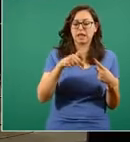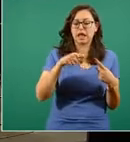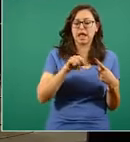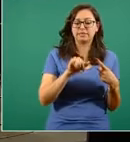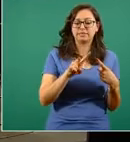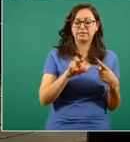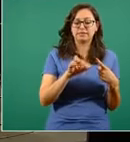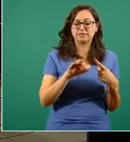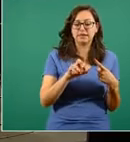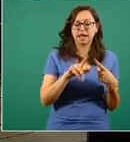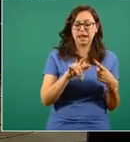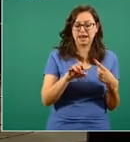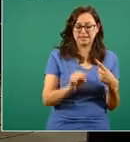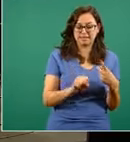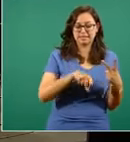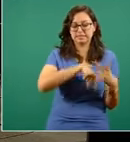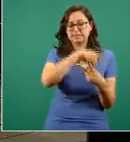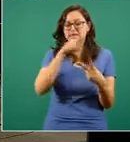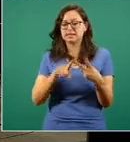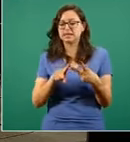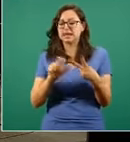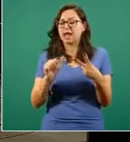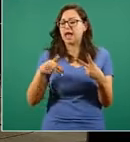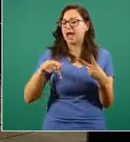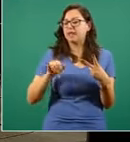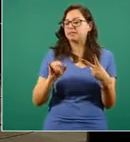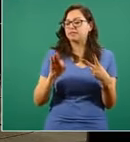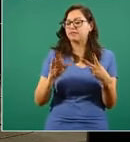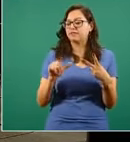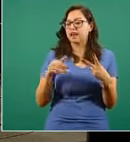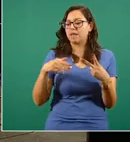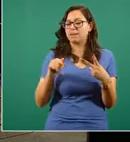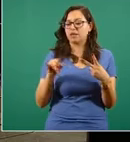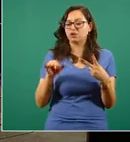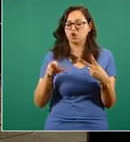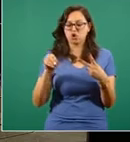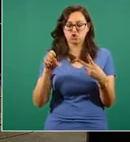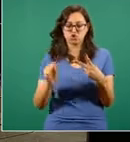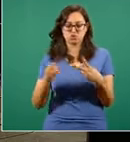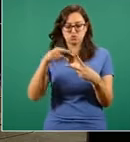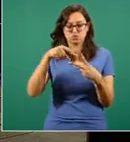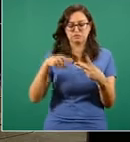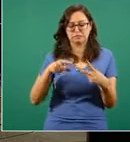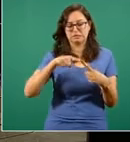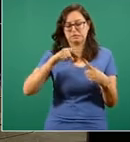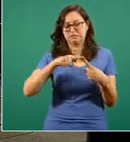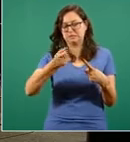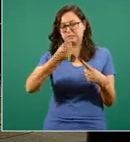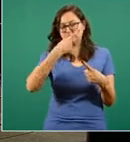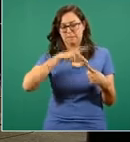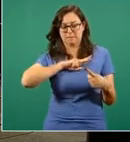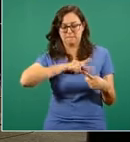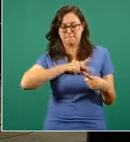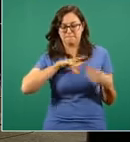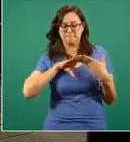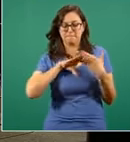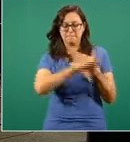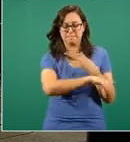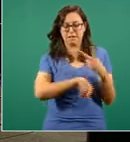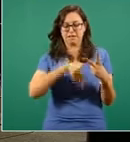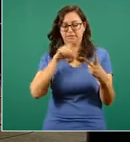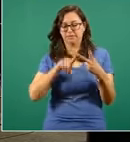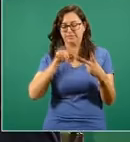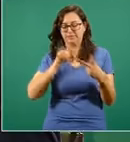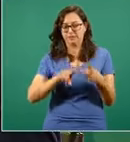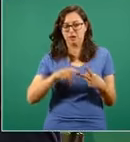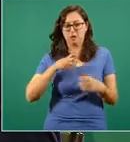los antiinflamatorios. Entonces, obviamente son dos grupos que podrían tener una asociación directa a la recuperación, pero